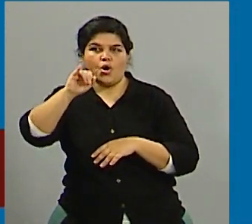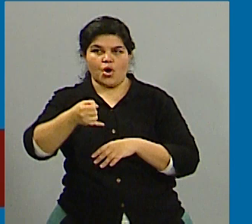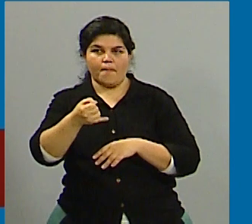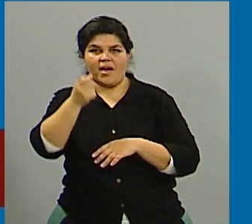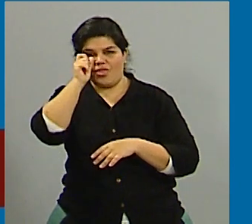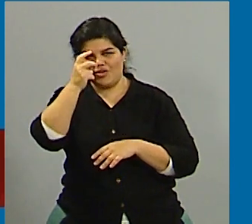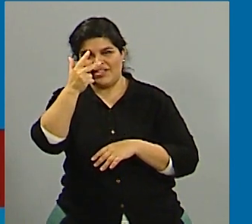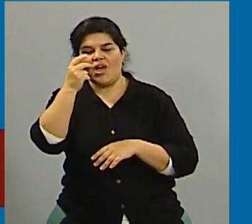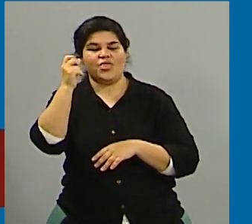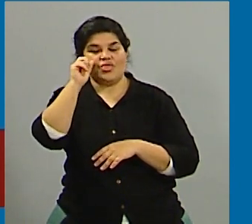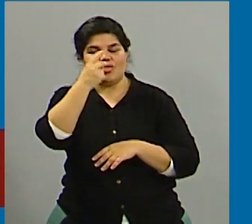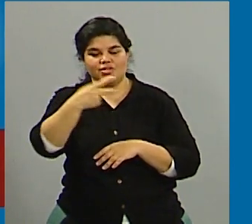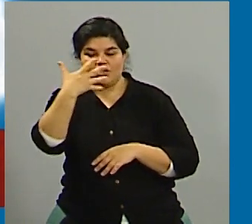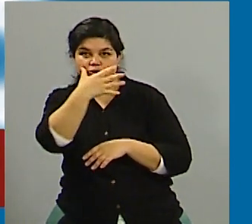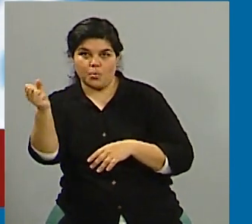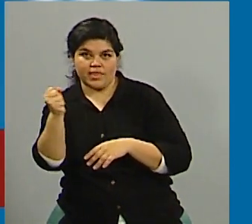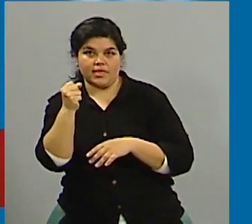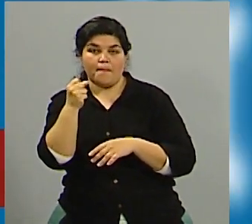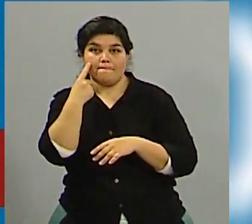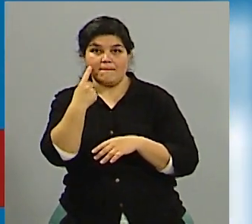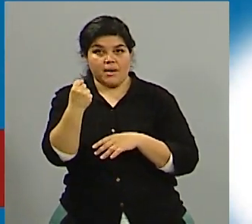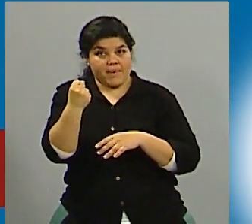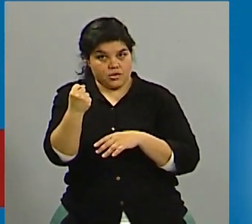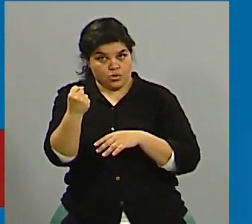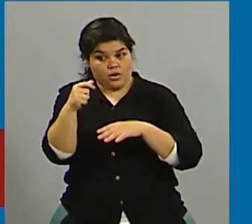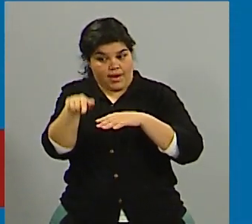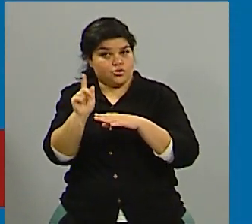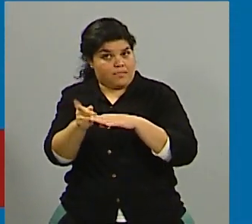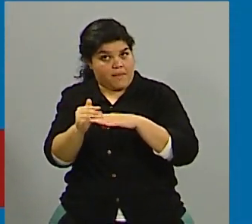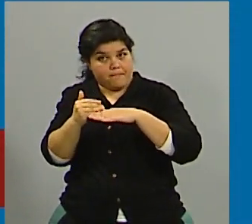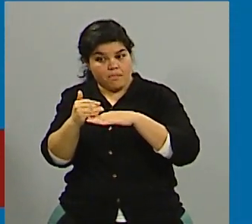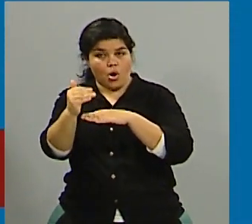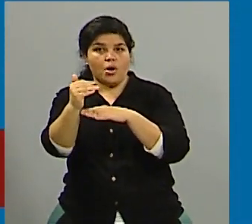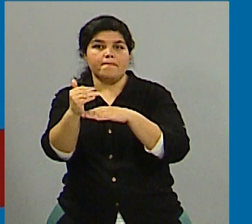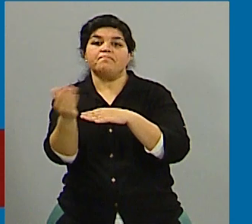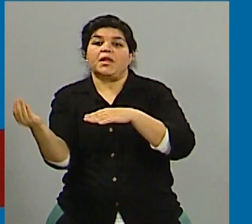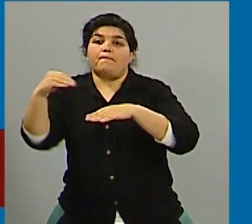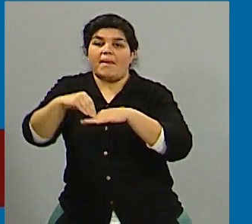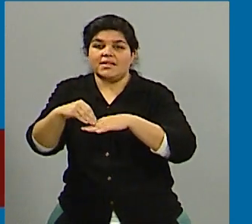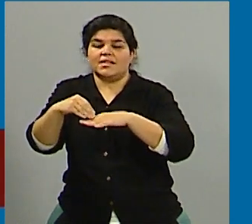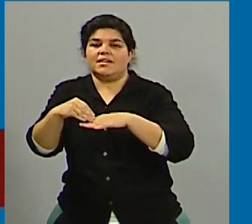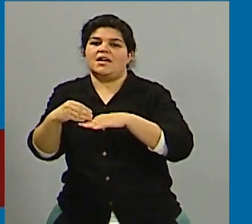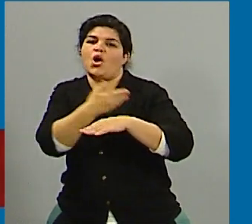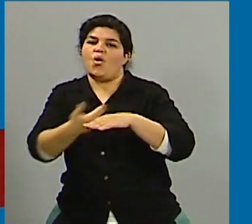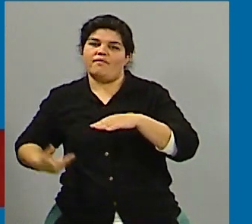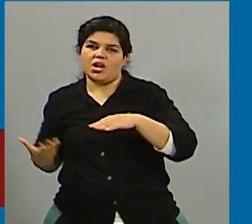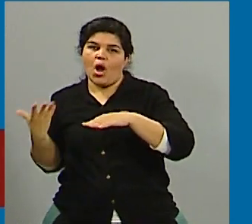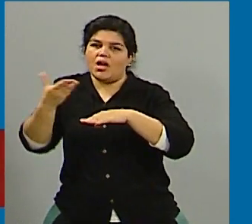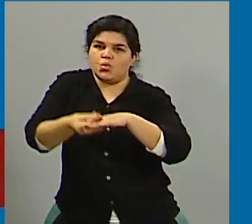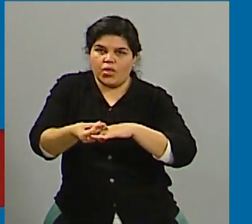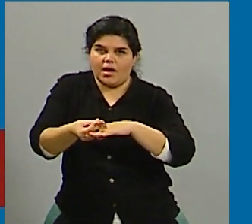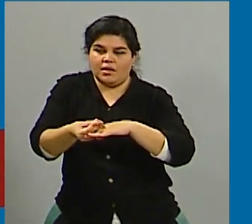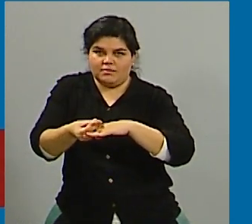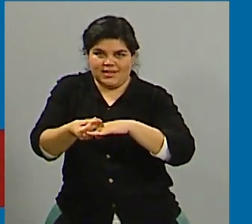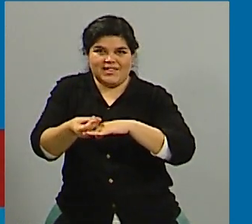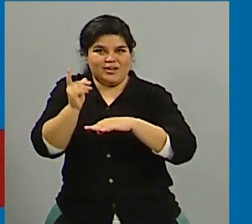tener un refuerzo de 21.000, un suplemento de 21.312 pesos, más los 20.000 pesos del refuerzo que se paga. Exactamente.